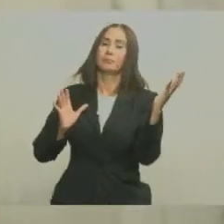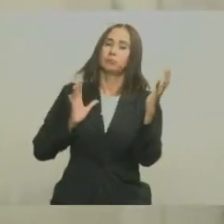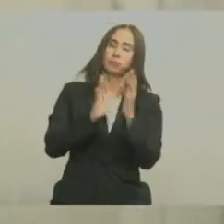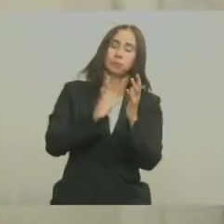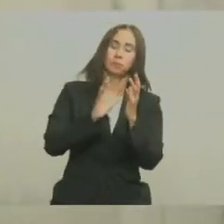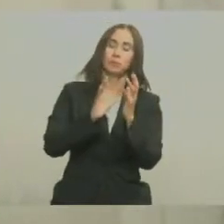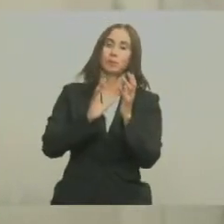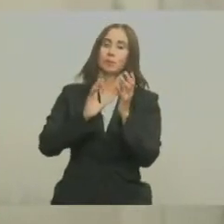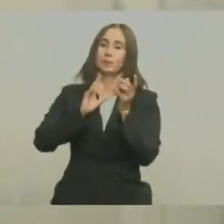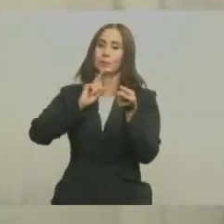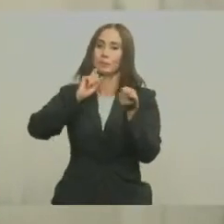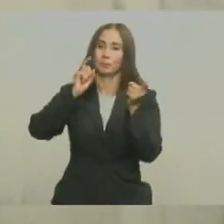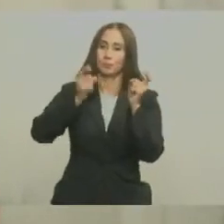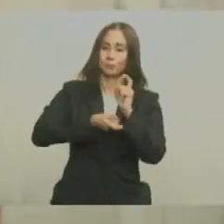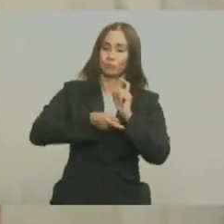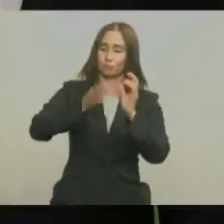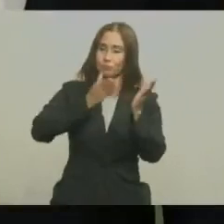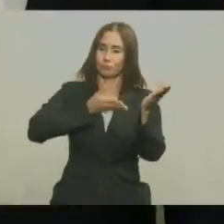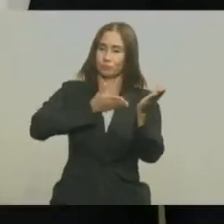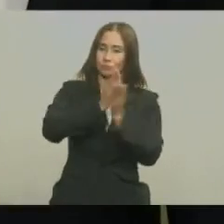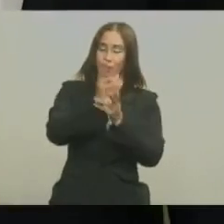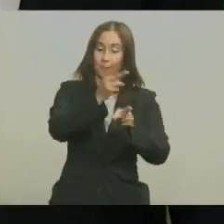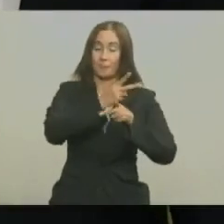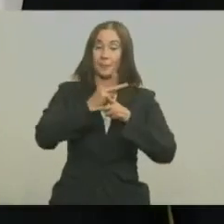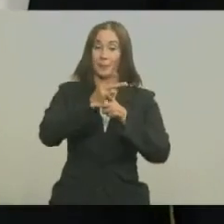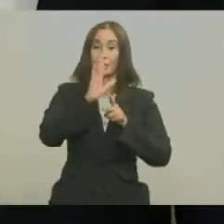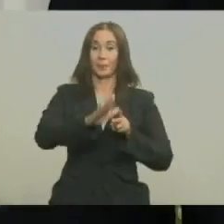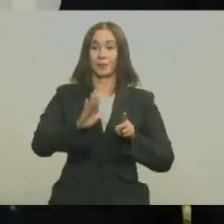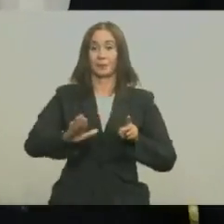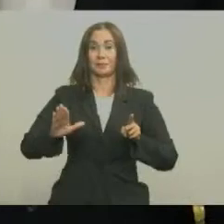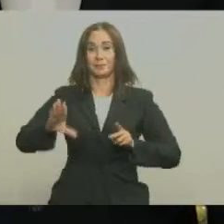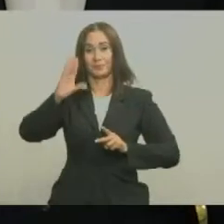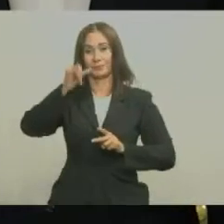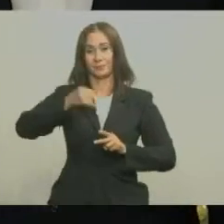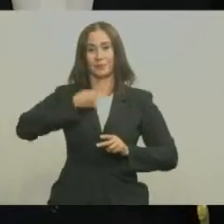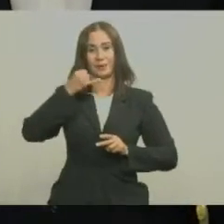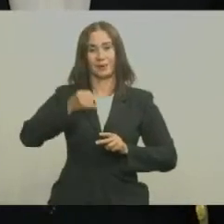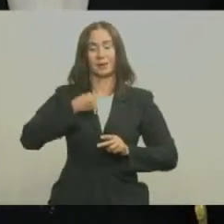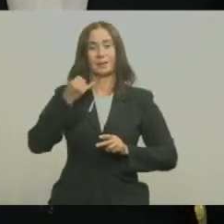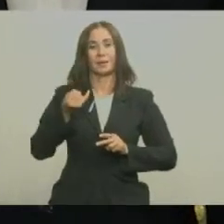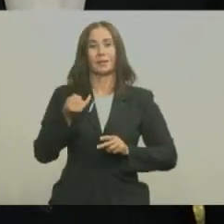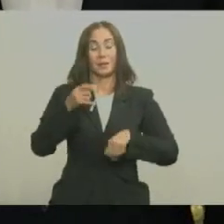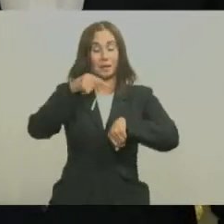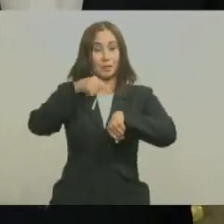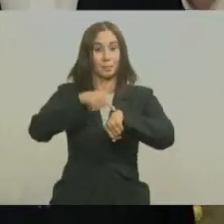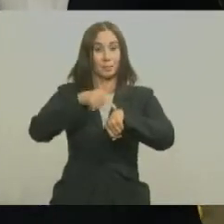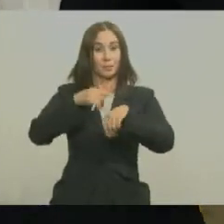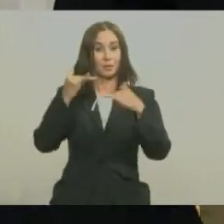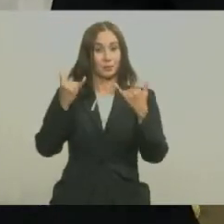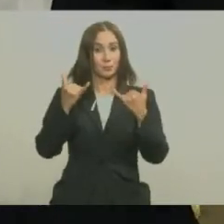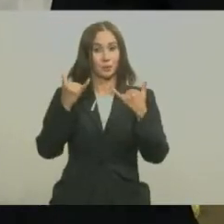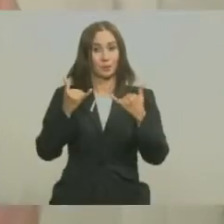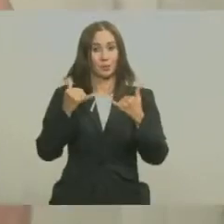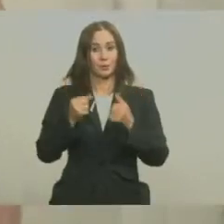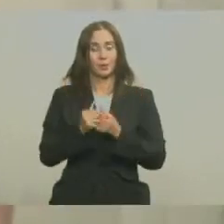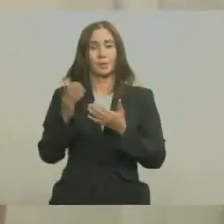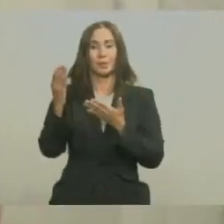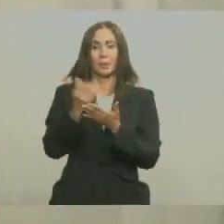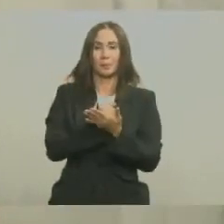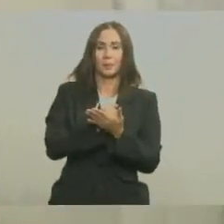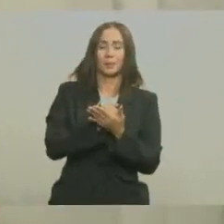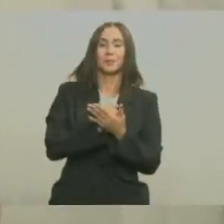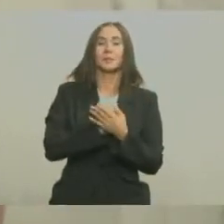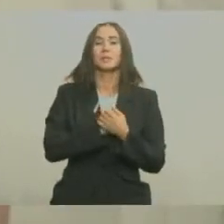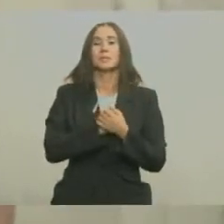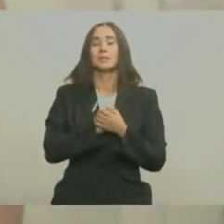con verticalidad, con rectitud, para proteger a nuestros niños, niñas y adolescentes. Es momento entonces de aprovechar a